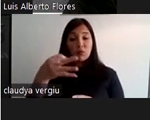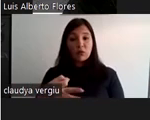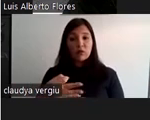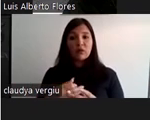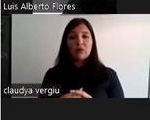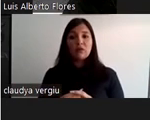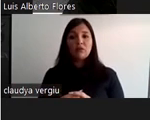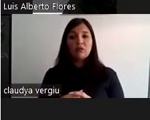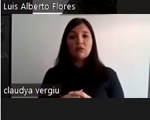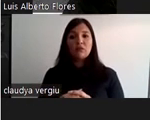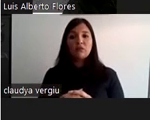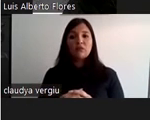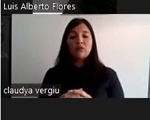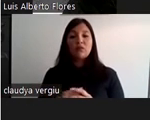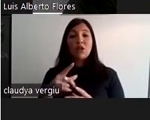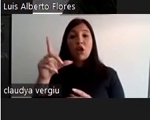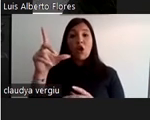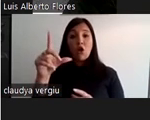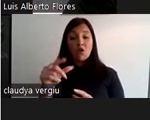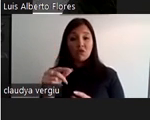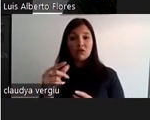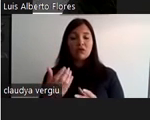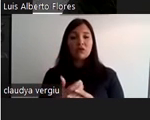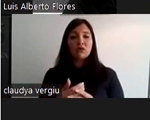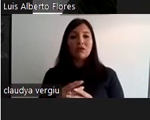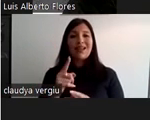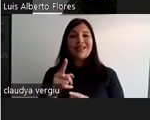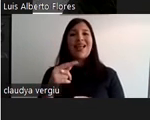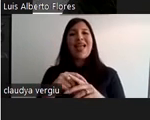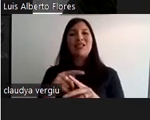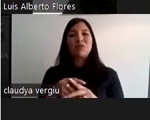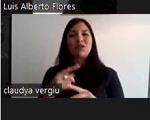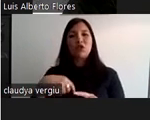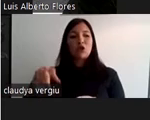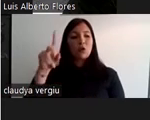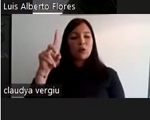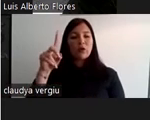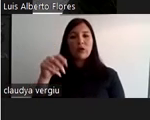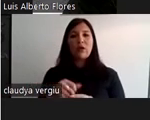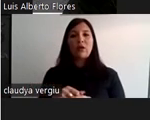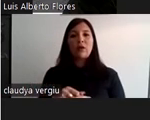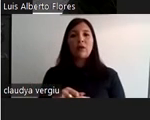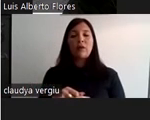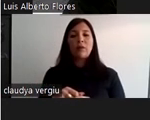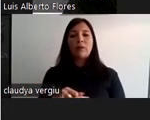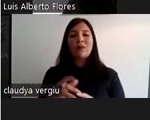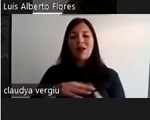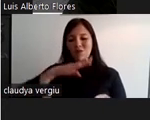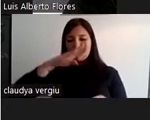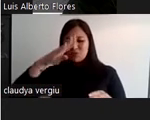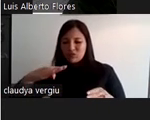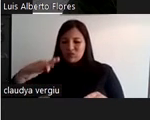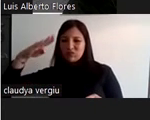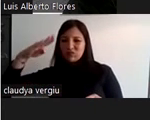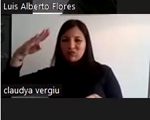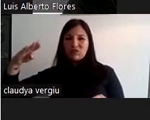hay que tener en cuenta en la oferta de que cuando esta esta experiencia única se dé hay que evitar estos vaivenes estos altibajos